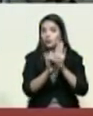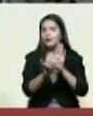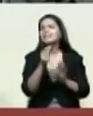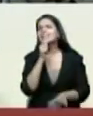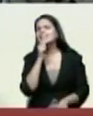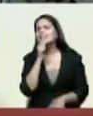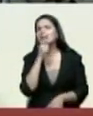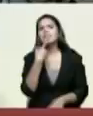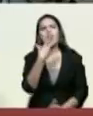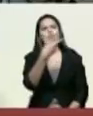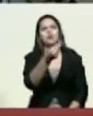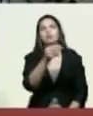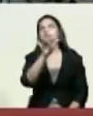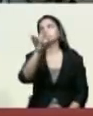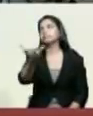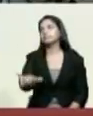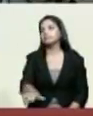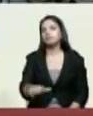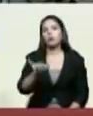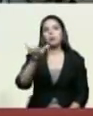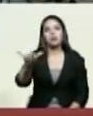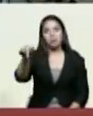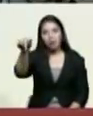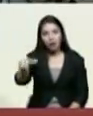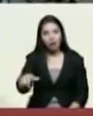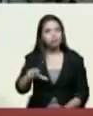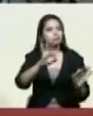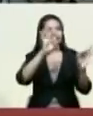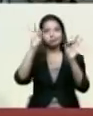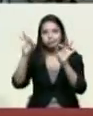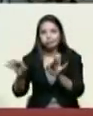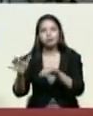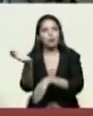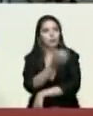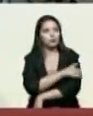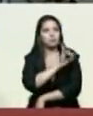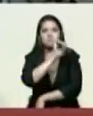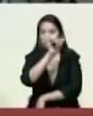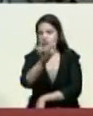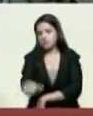¿Quiénes se opusieron? Los mismos que hoy están en la oposición.